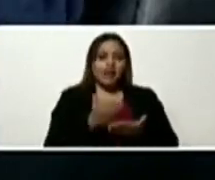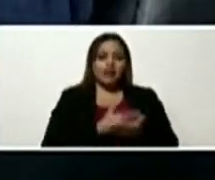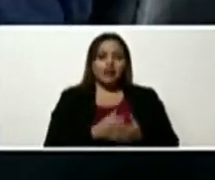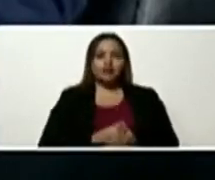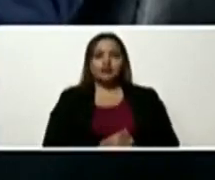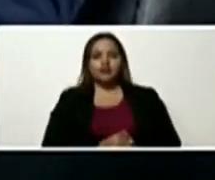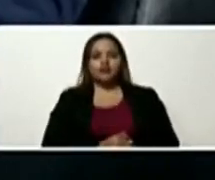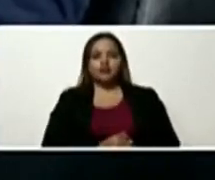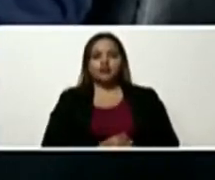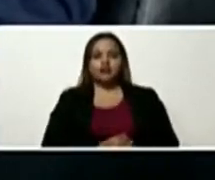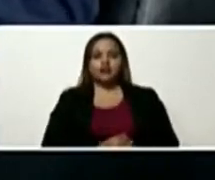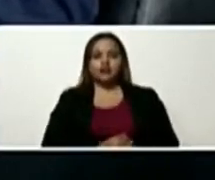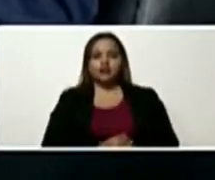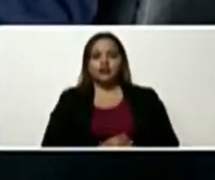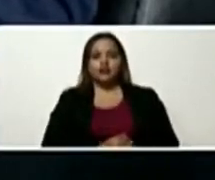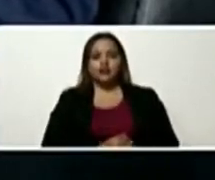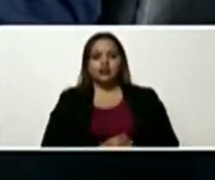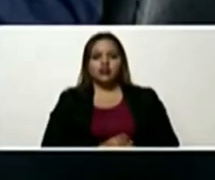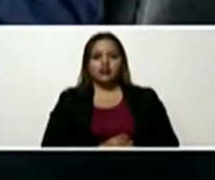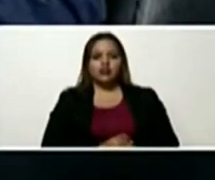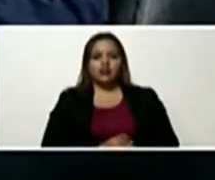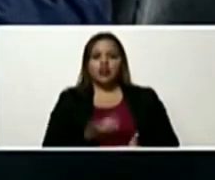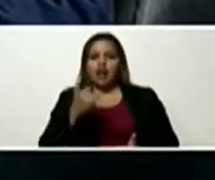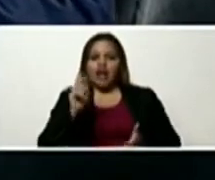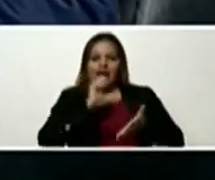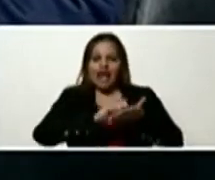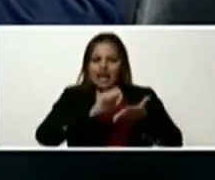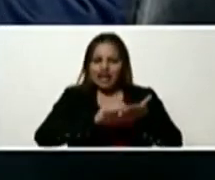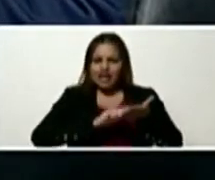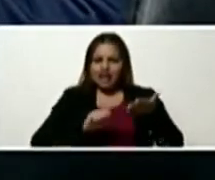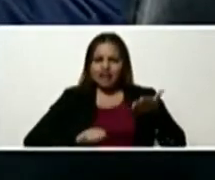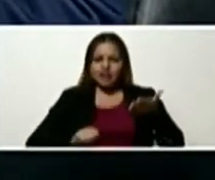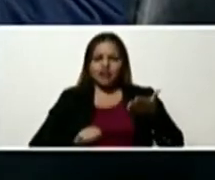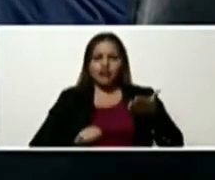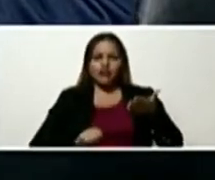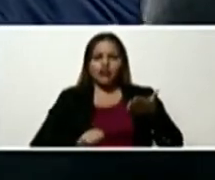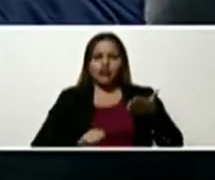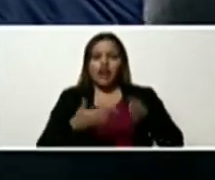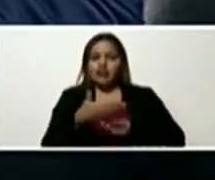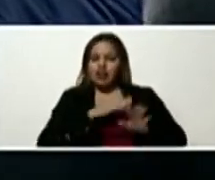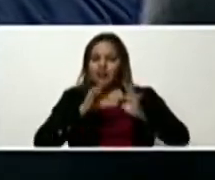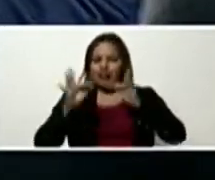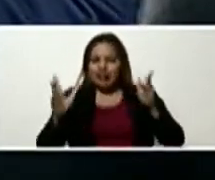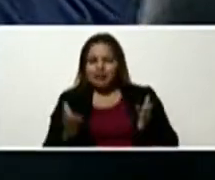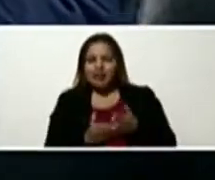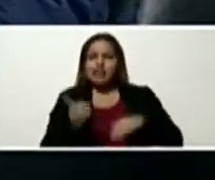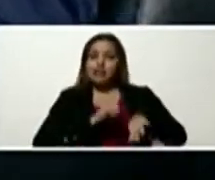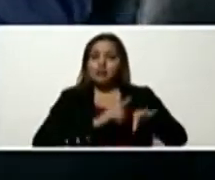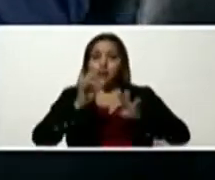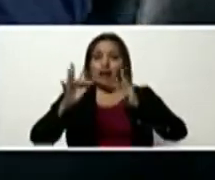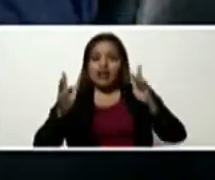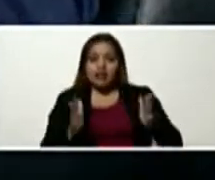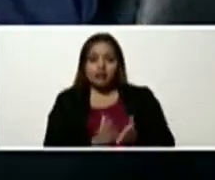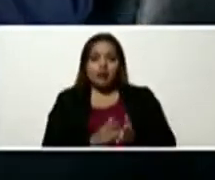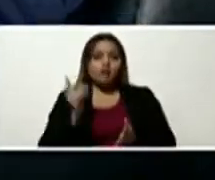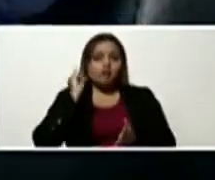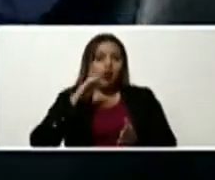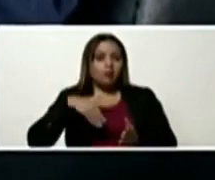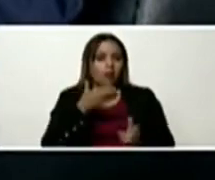ella que ha escrito al calor de la pandemia. En tiempos de pandemia ella ha